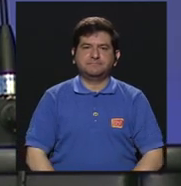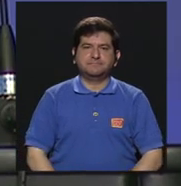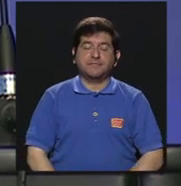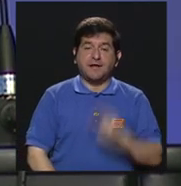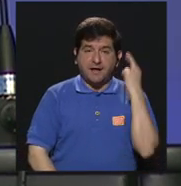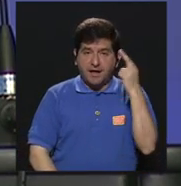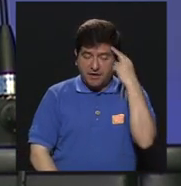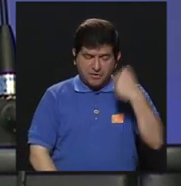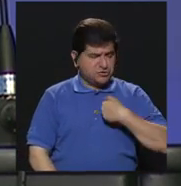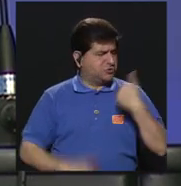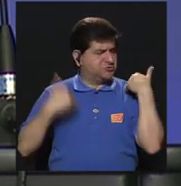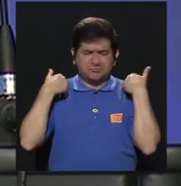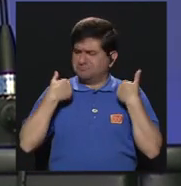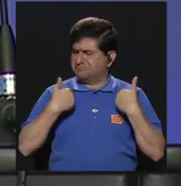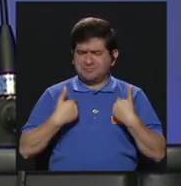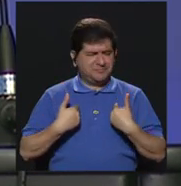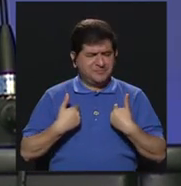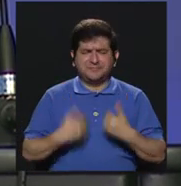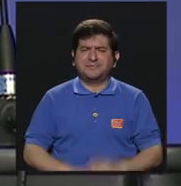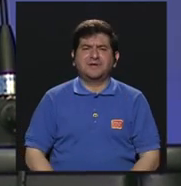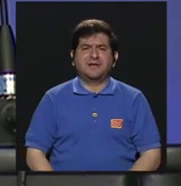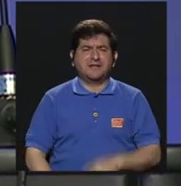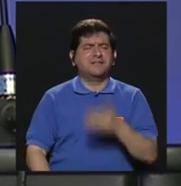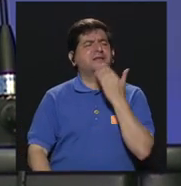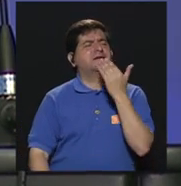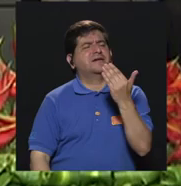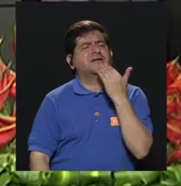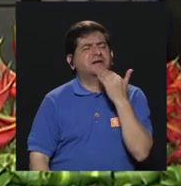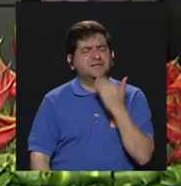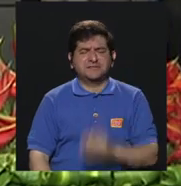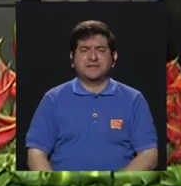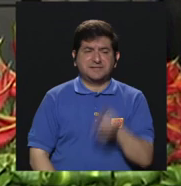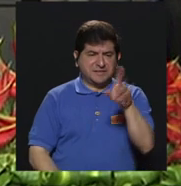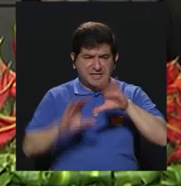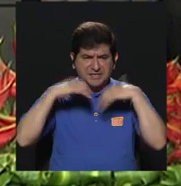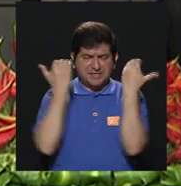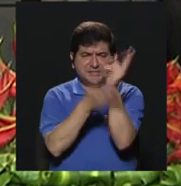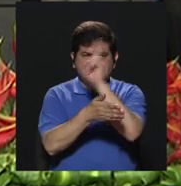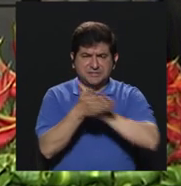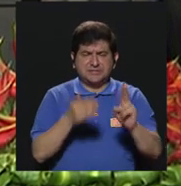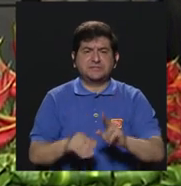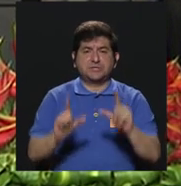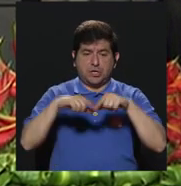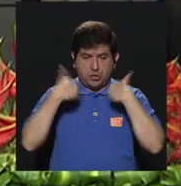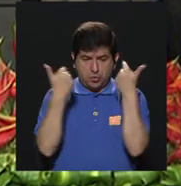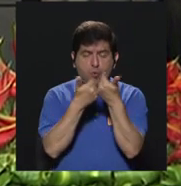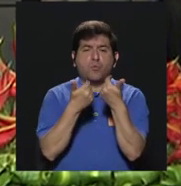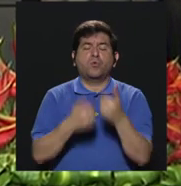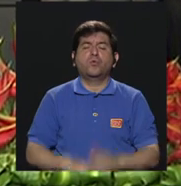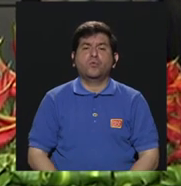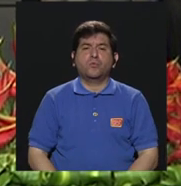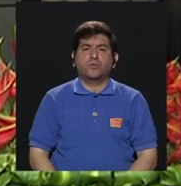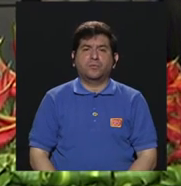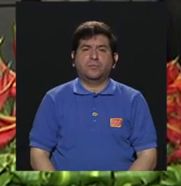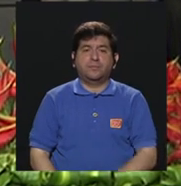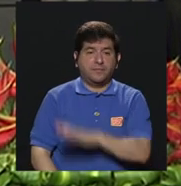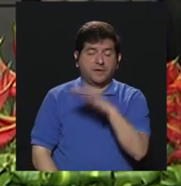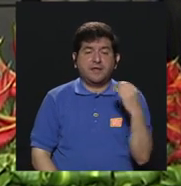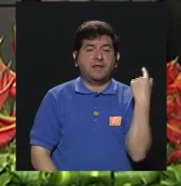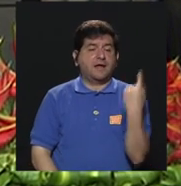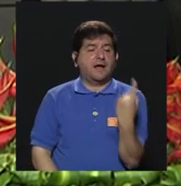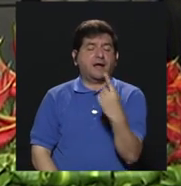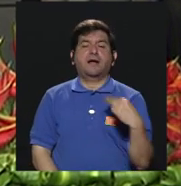Por ello, no me cansaré de agradecer al Consejo Universitario, como cuerpo colegiado, y a